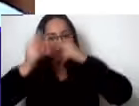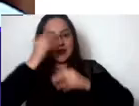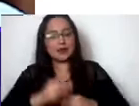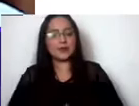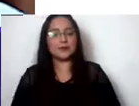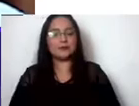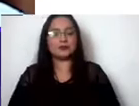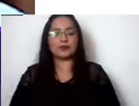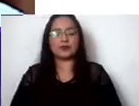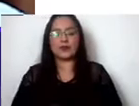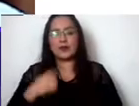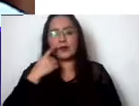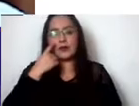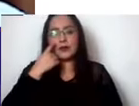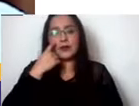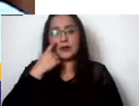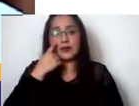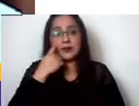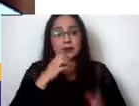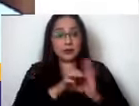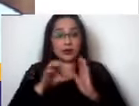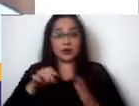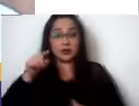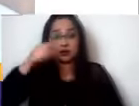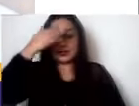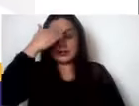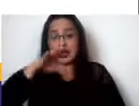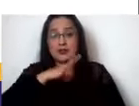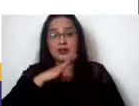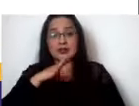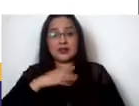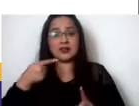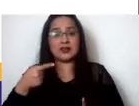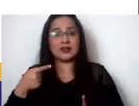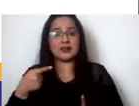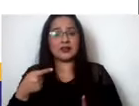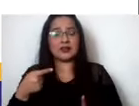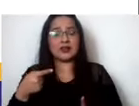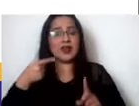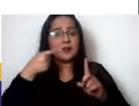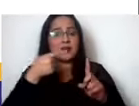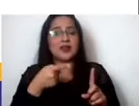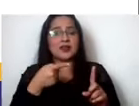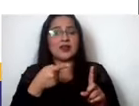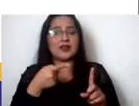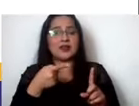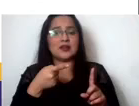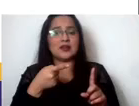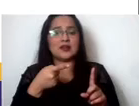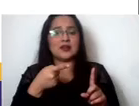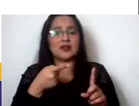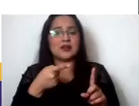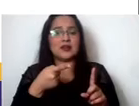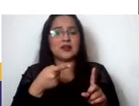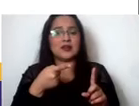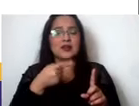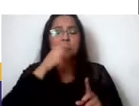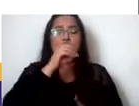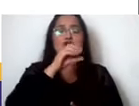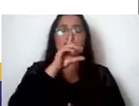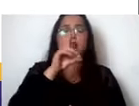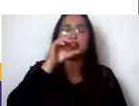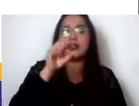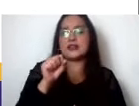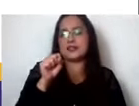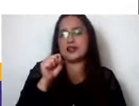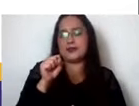sabes que existe una meta que es la 5, seguramente lo sabes, la 5.4 de los Objetivos